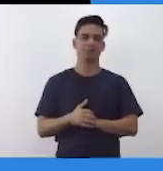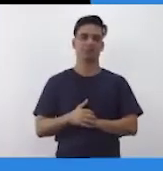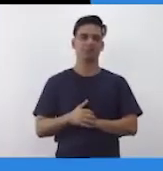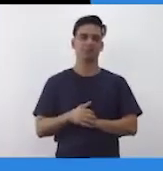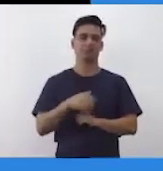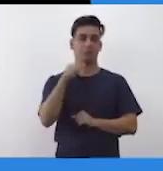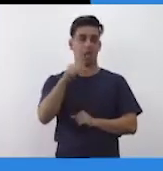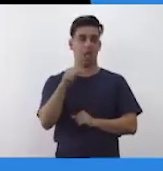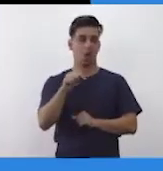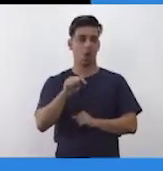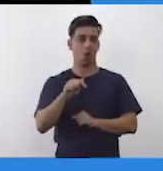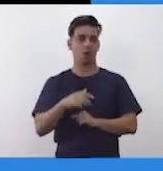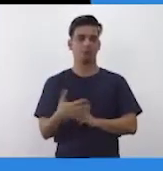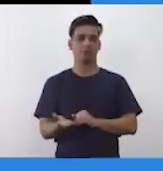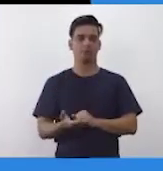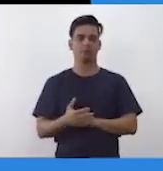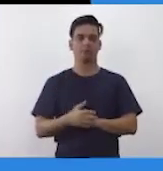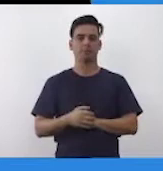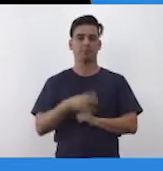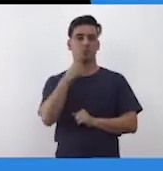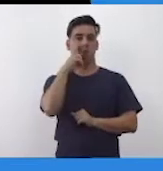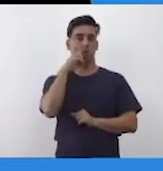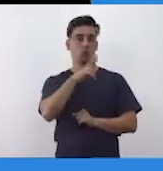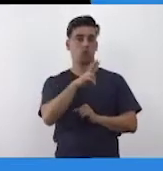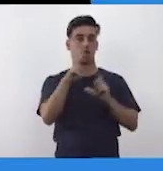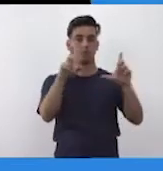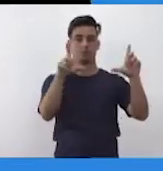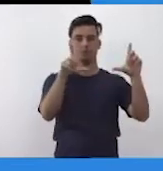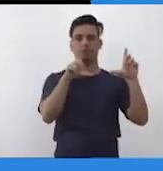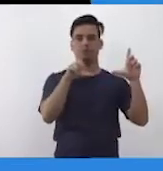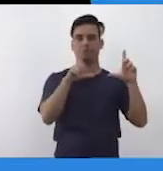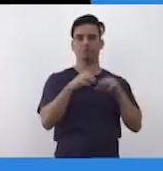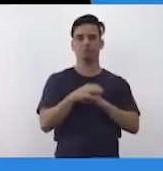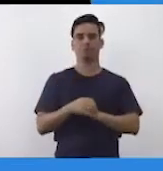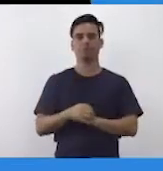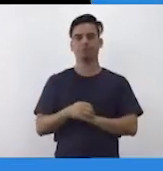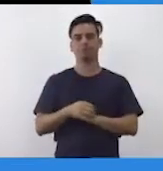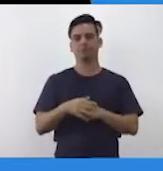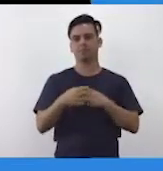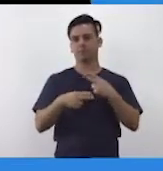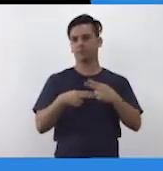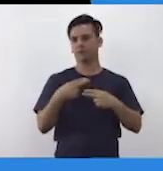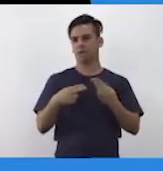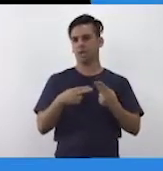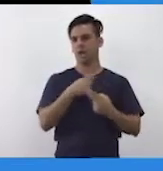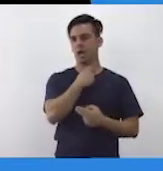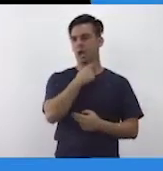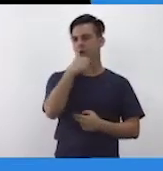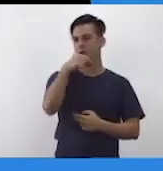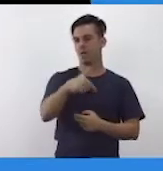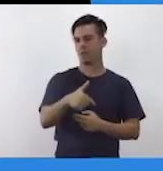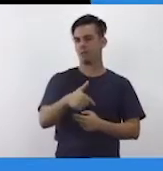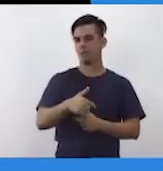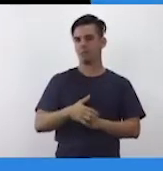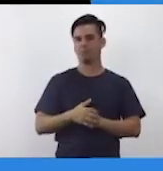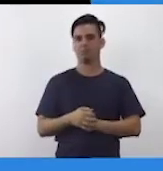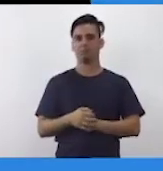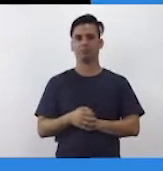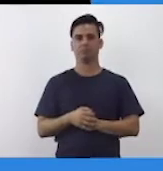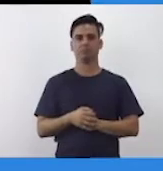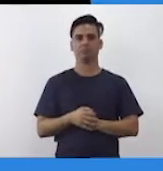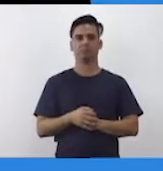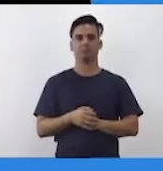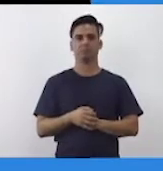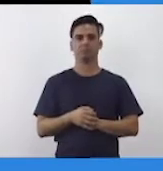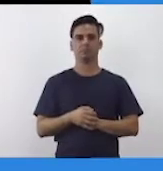Vamos a entonces, como bien aparece en pantalla, a hacer referencia a los ejemplos. ¿Coincide con tu